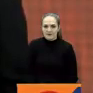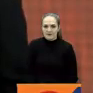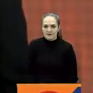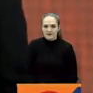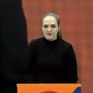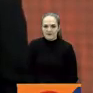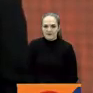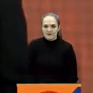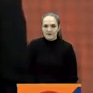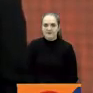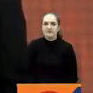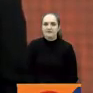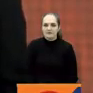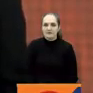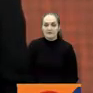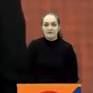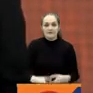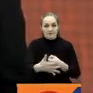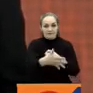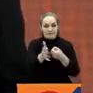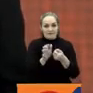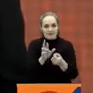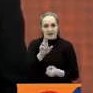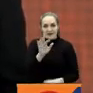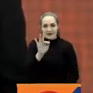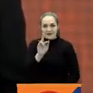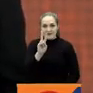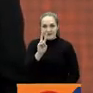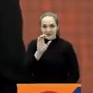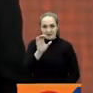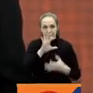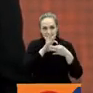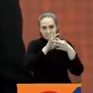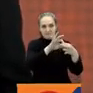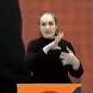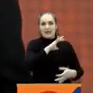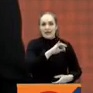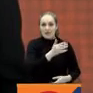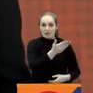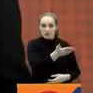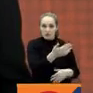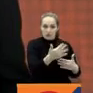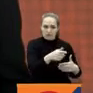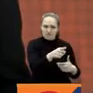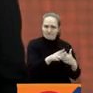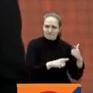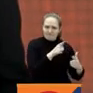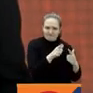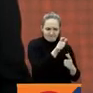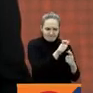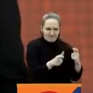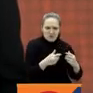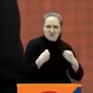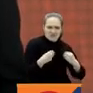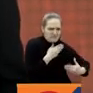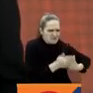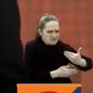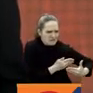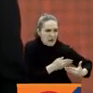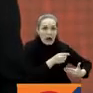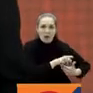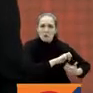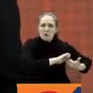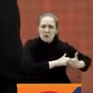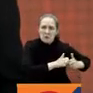En el sistema de medios públicos nos conectamos con Cali. La pujanza de sus habitantes ha permitido que la Sultana afronte